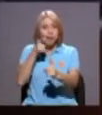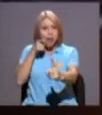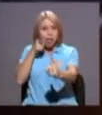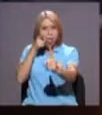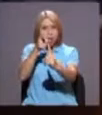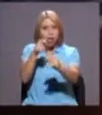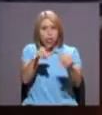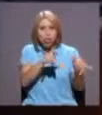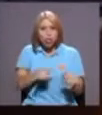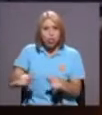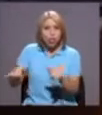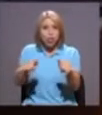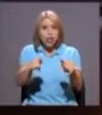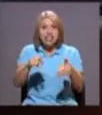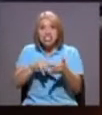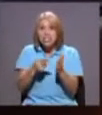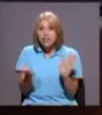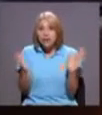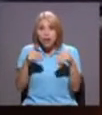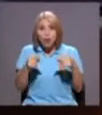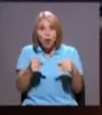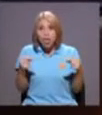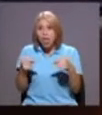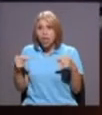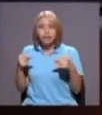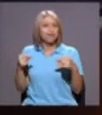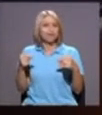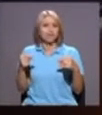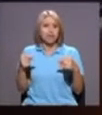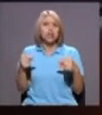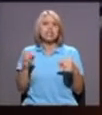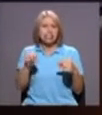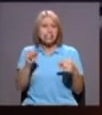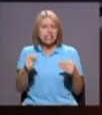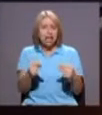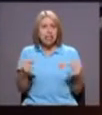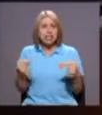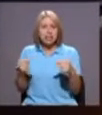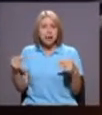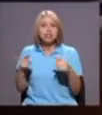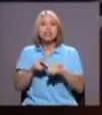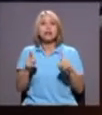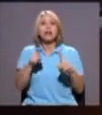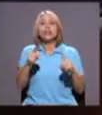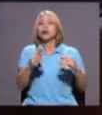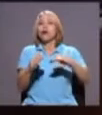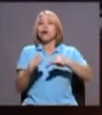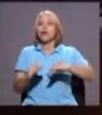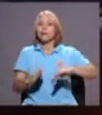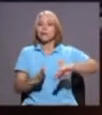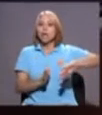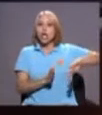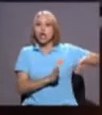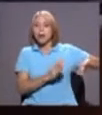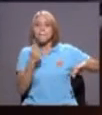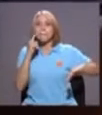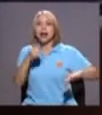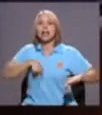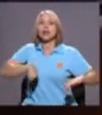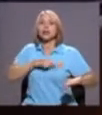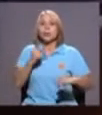haya discrepancias, donde lo que ocurre es que las discrepancias quedan en un segundo plano para destacar todo lo que nos